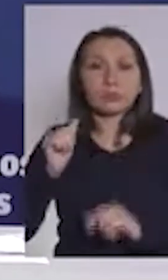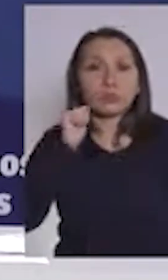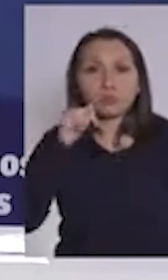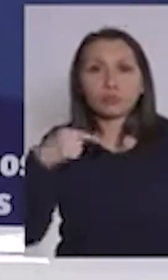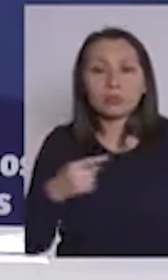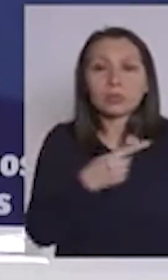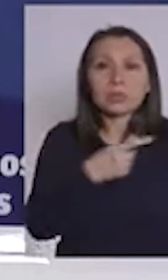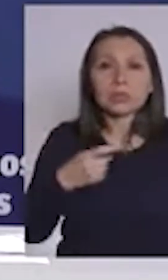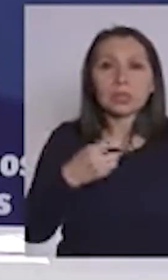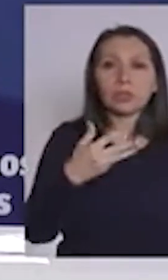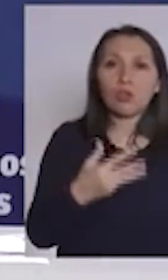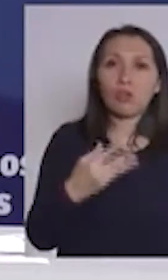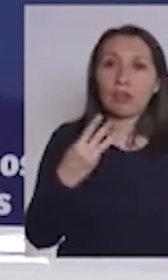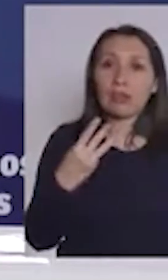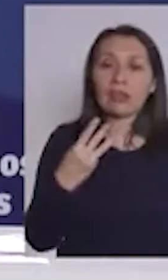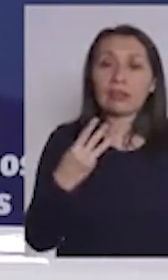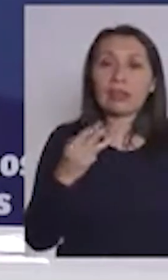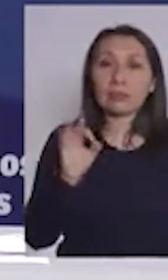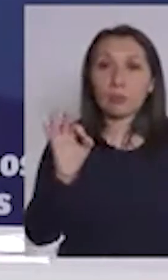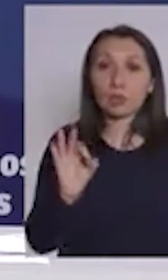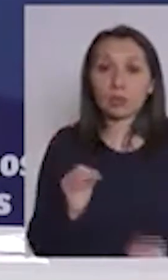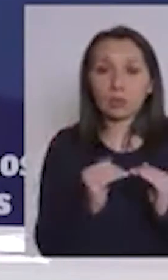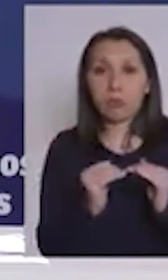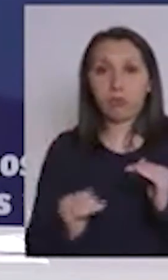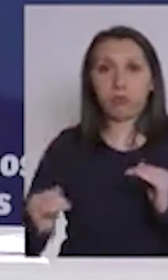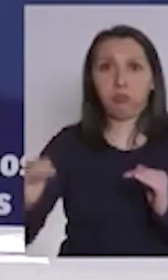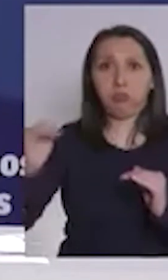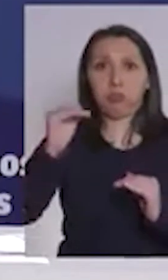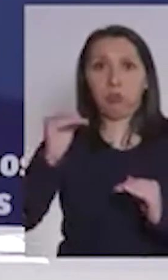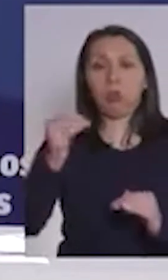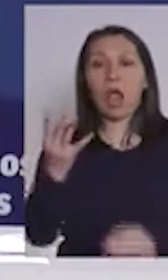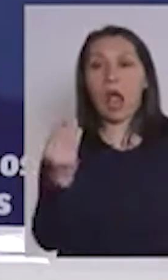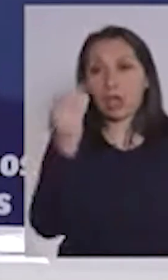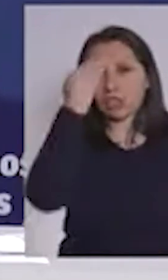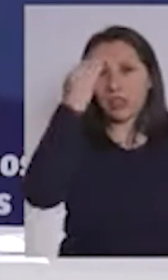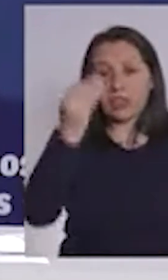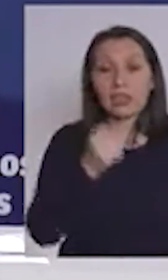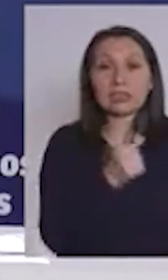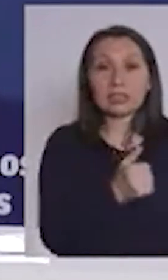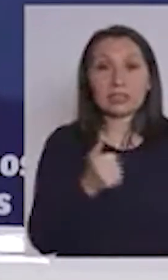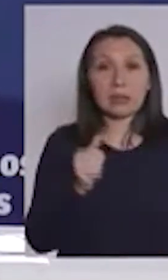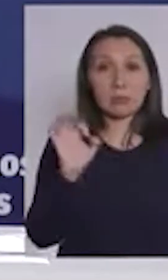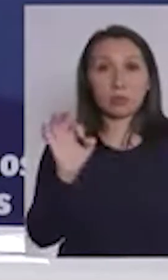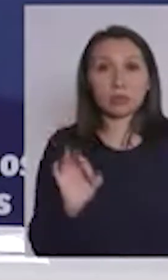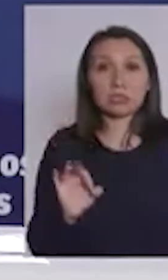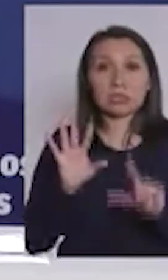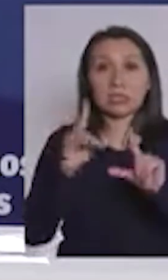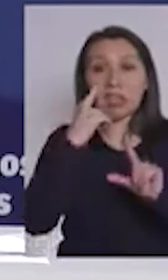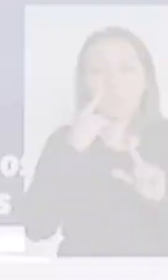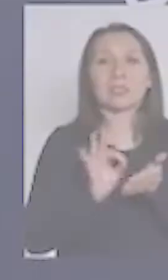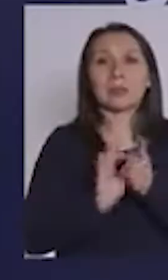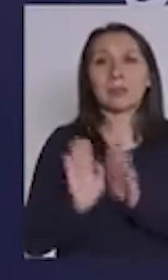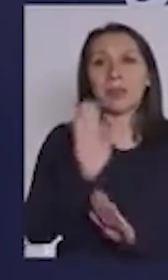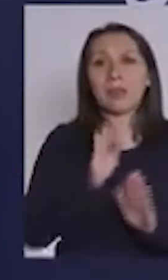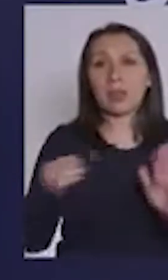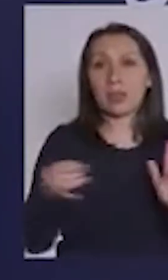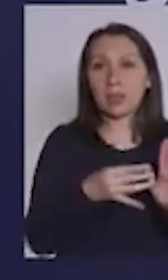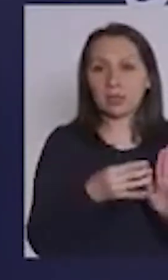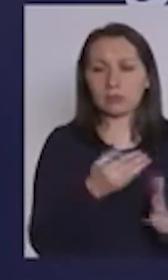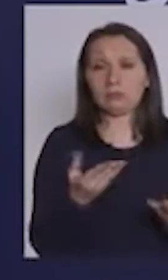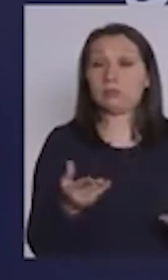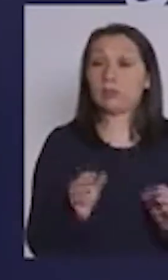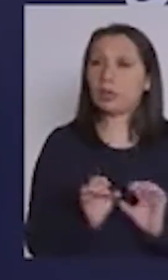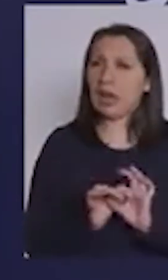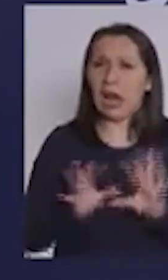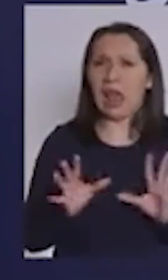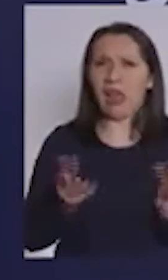de ciento noventa y tres por ciento en 14 días y 66% en siete días y esto nos parece